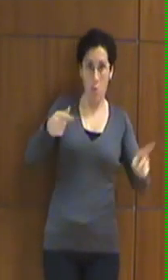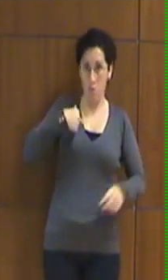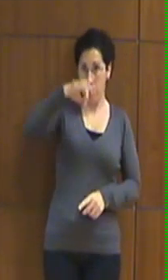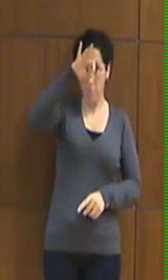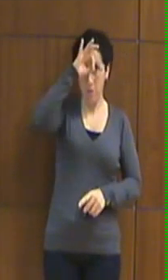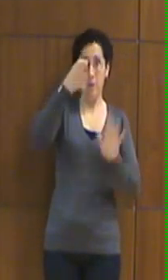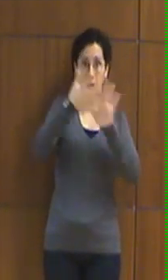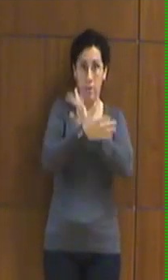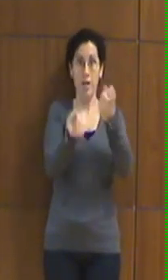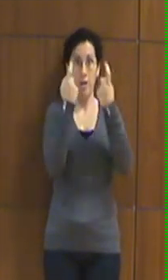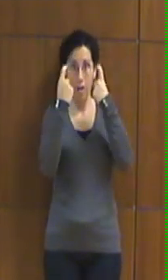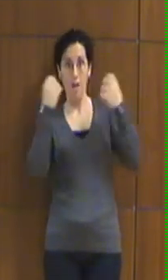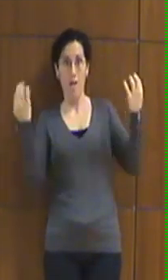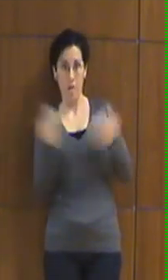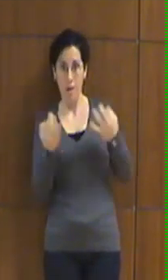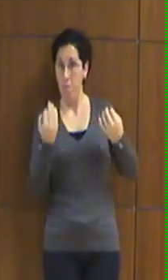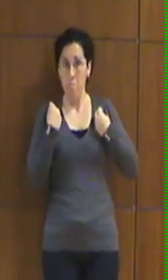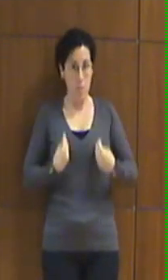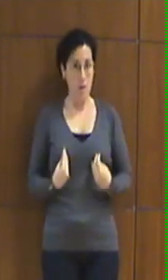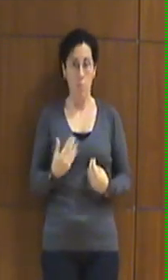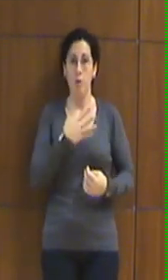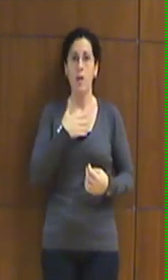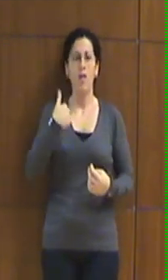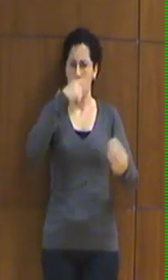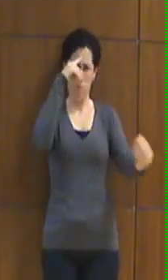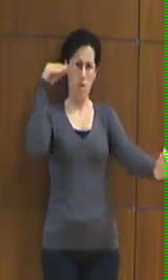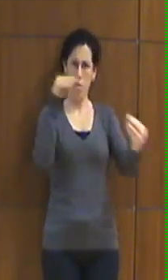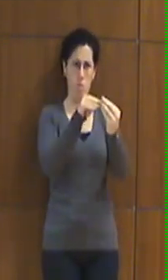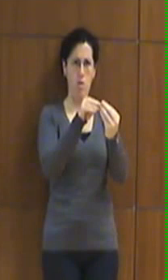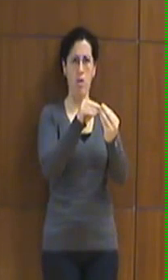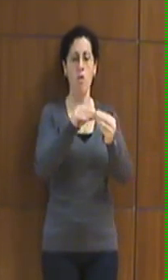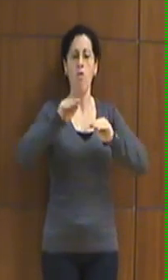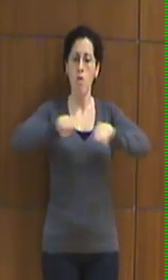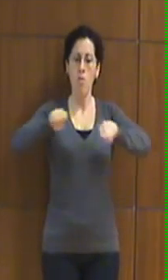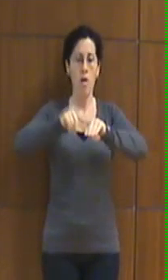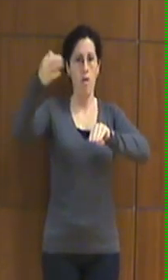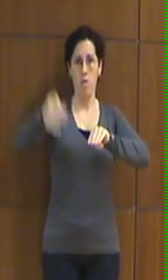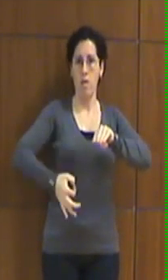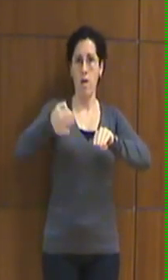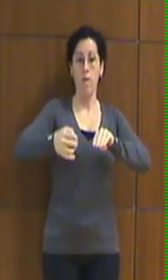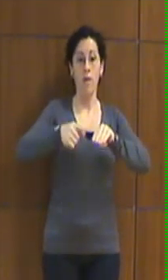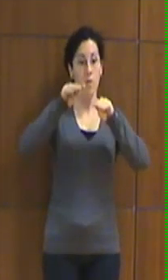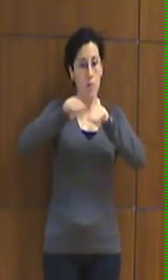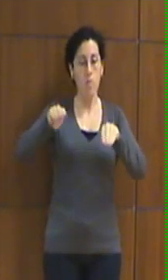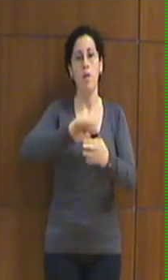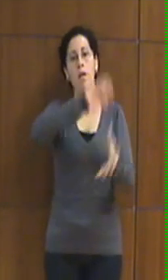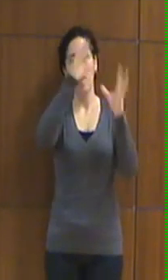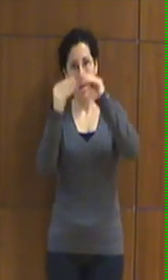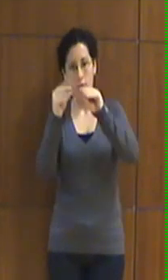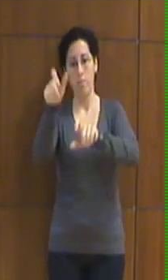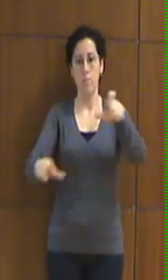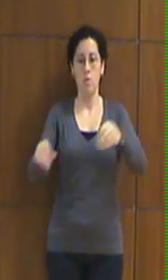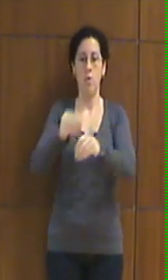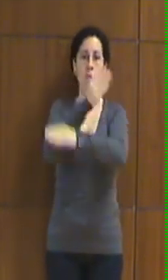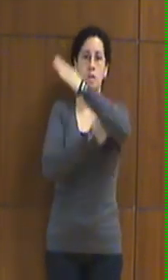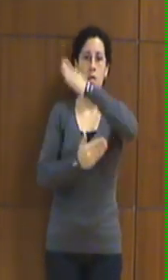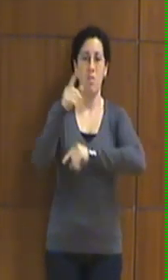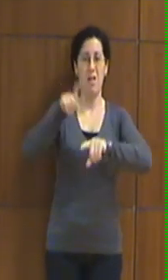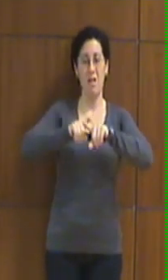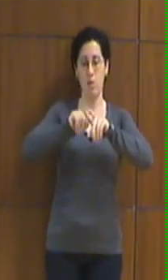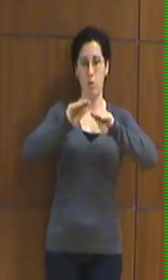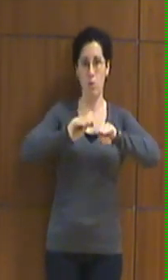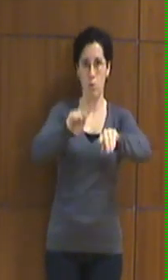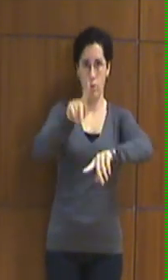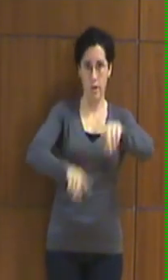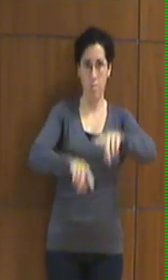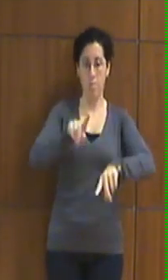la brecha está ahí, estoy de acuerdo contigo, es formación, ¿no? Y formación adaptada a una persona con discapacidad. Pero es que la formación,